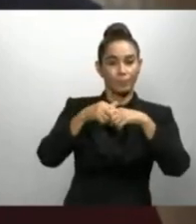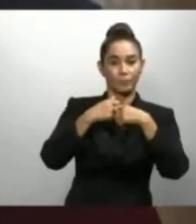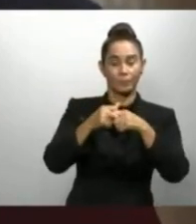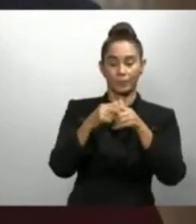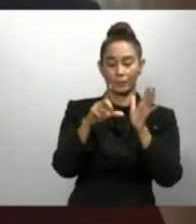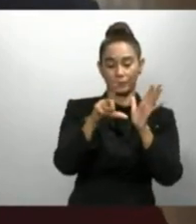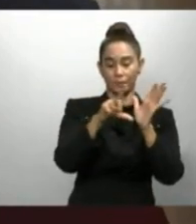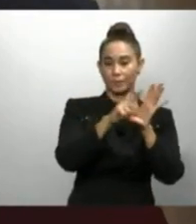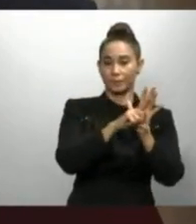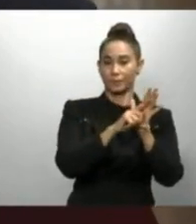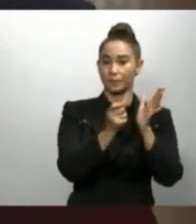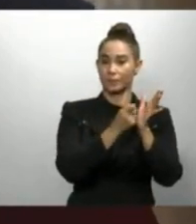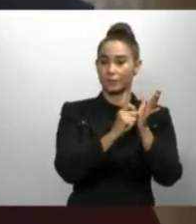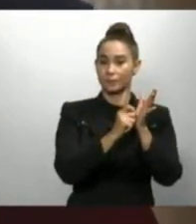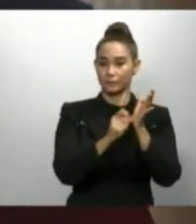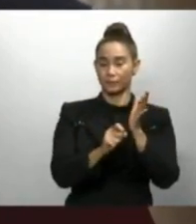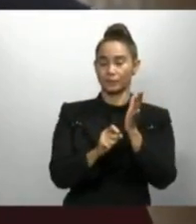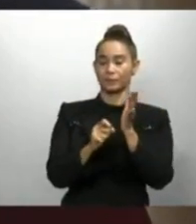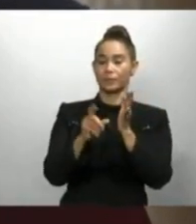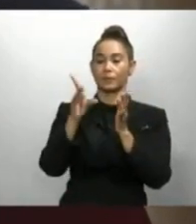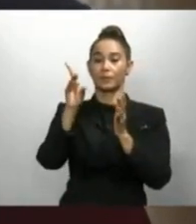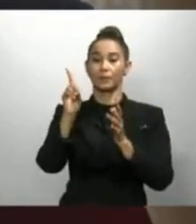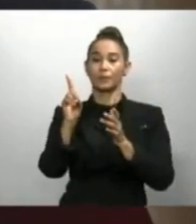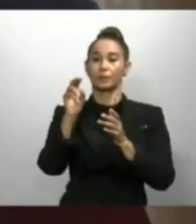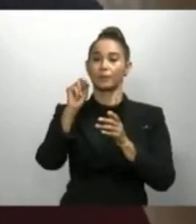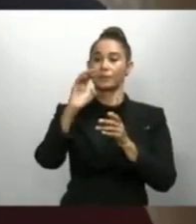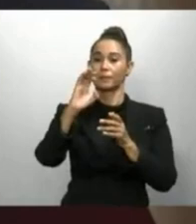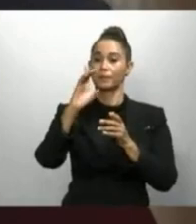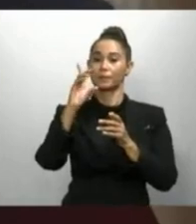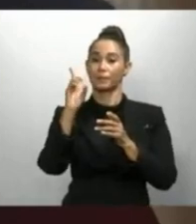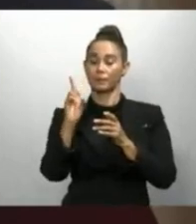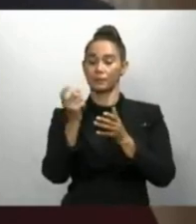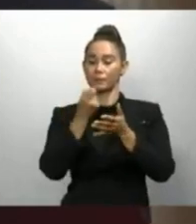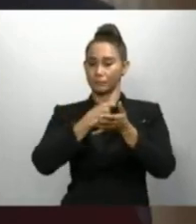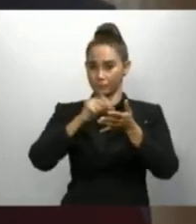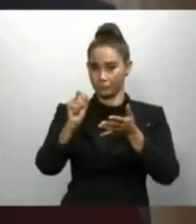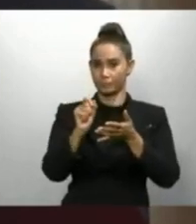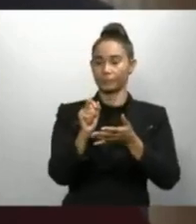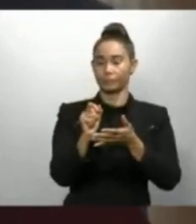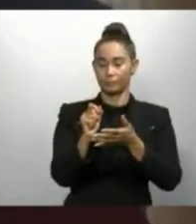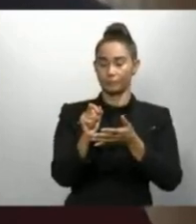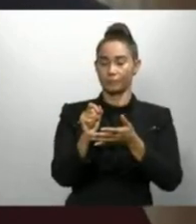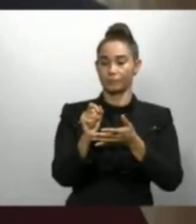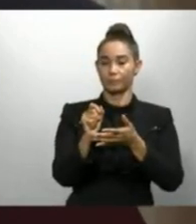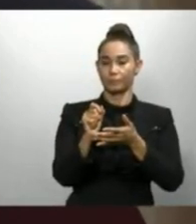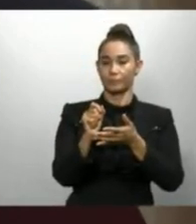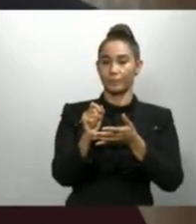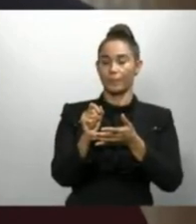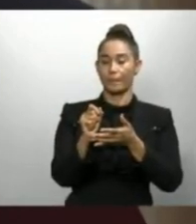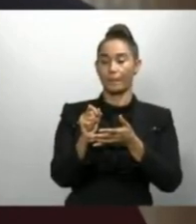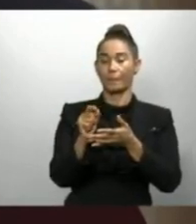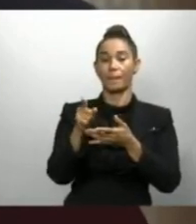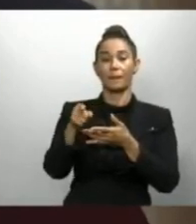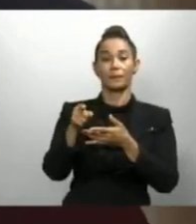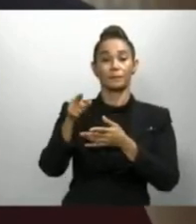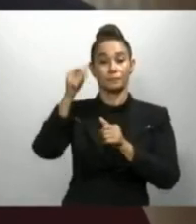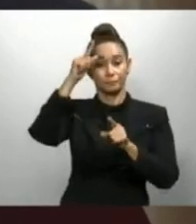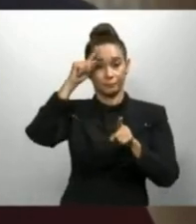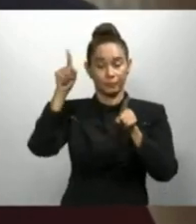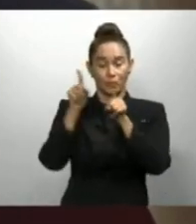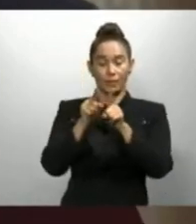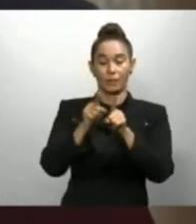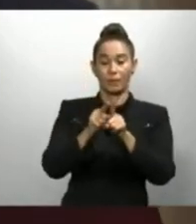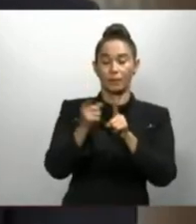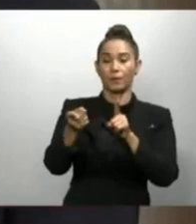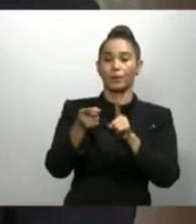licencia de licorería emitida por la Dirección General de Impuestos Internos de conformidad con la